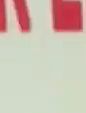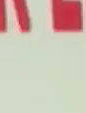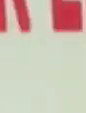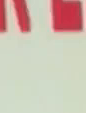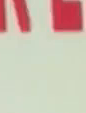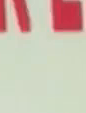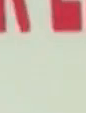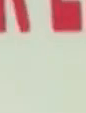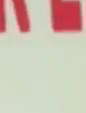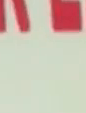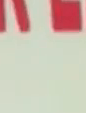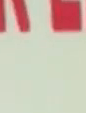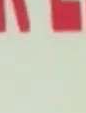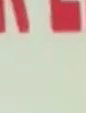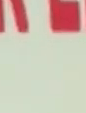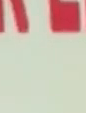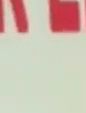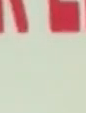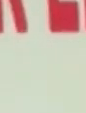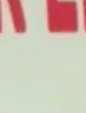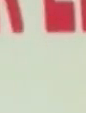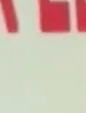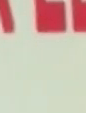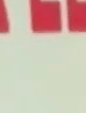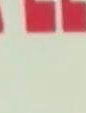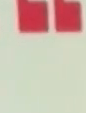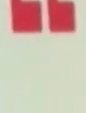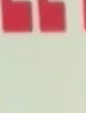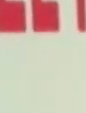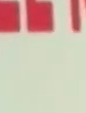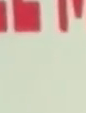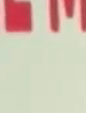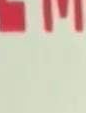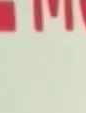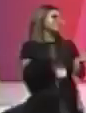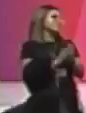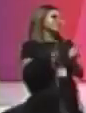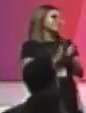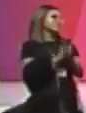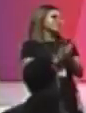continuamos con el Departamento de Negocios. Maestra María Elena Pérez Pulido, directora.